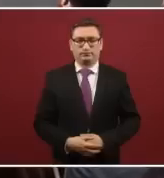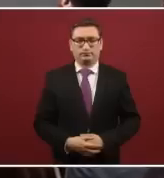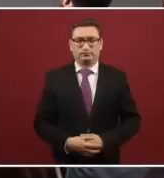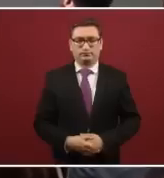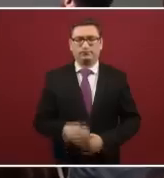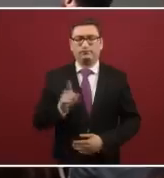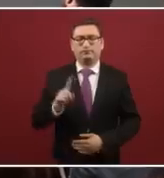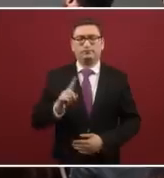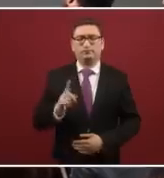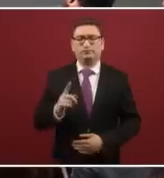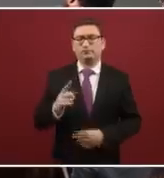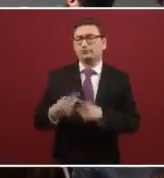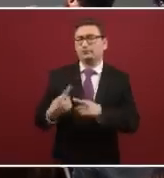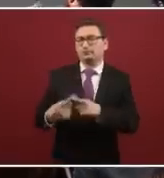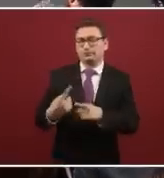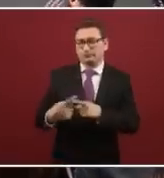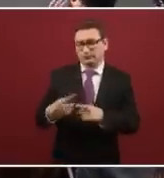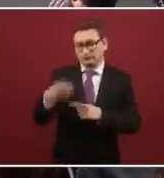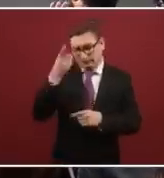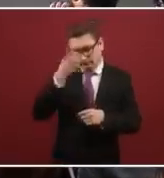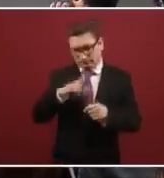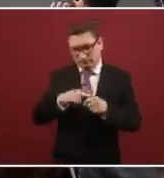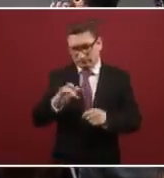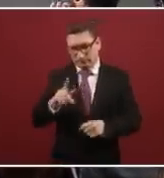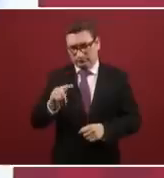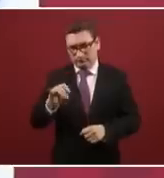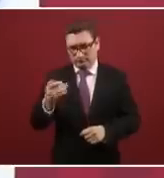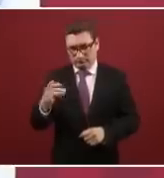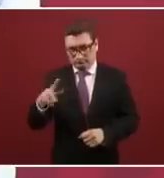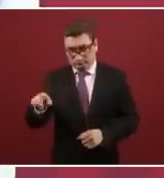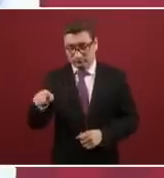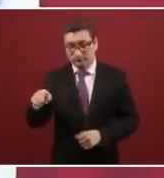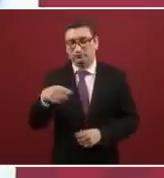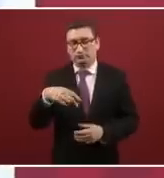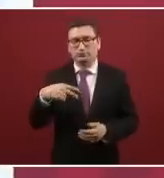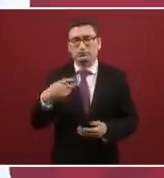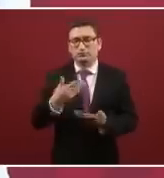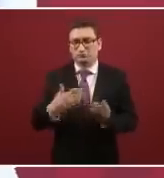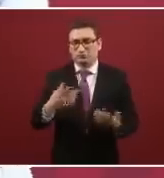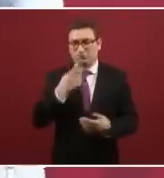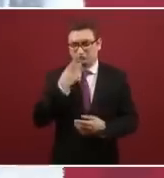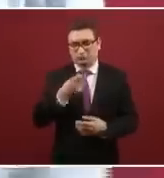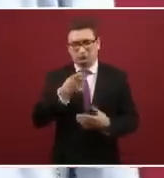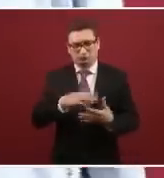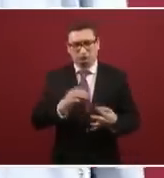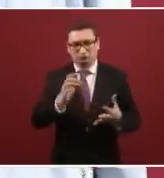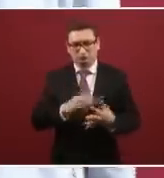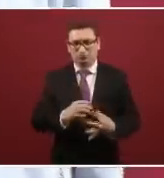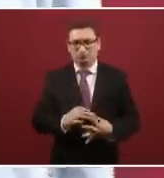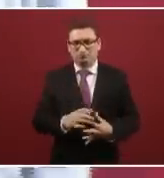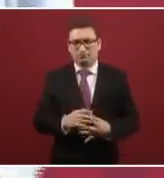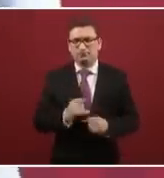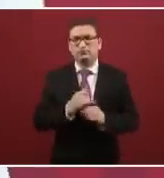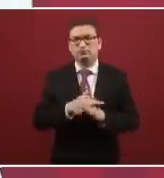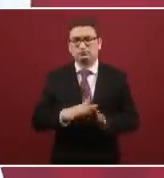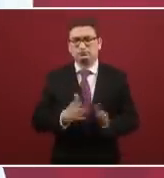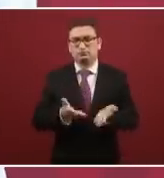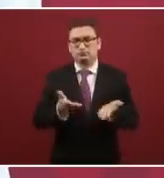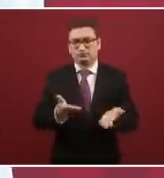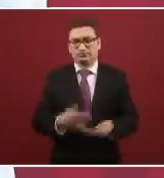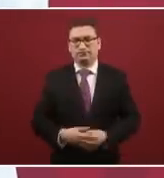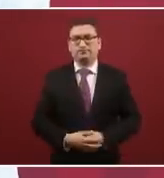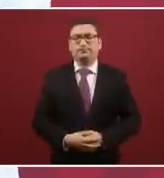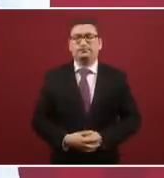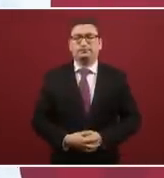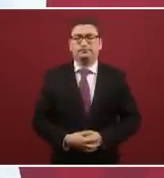es la directora del CONACYT y ahora les va a agregar, les va a informar